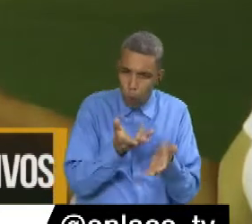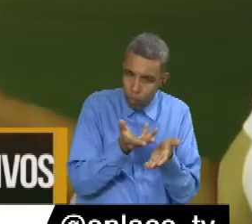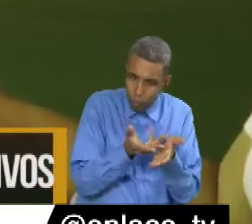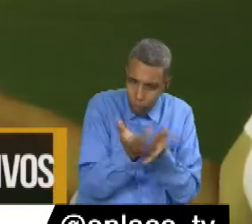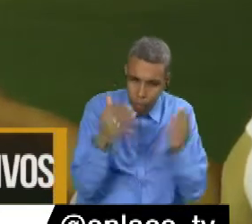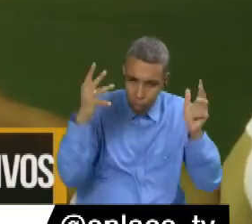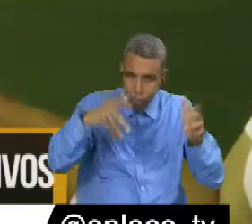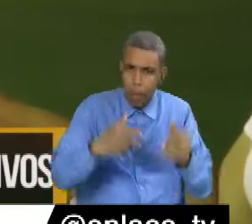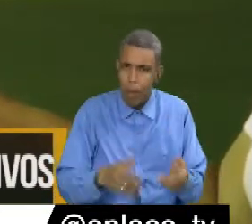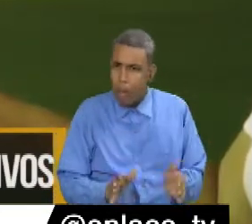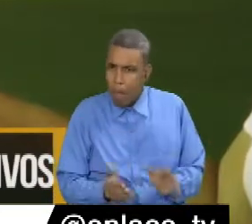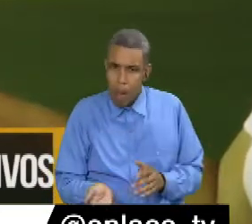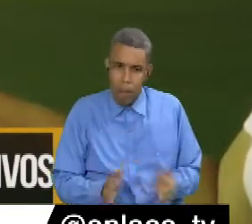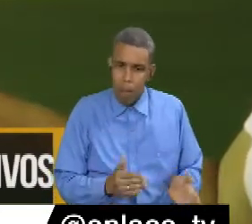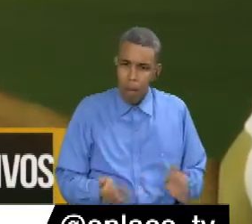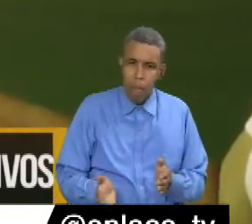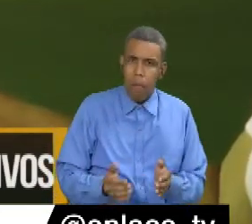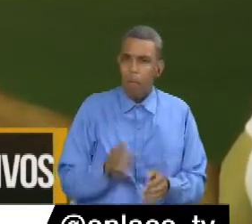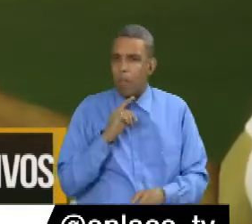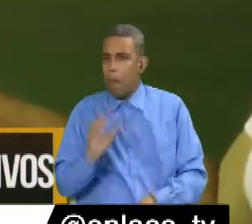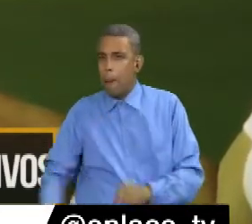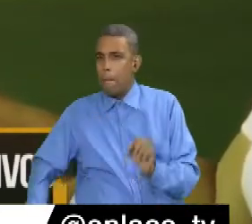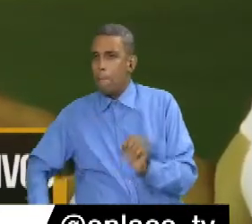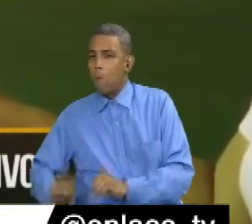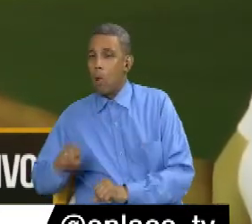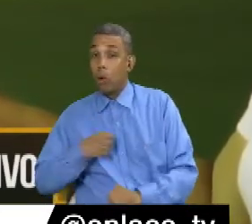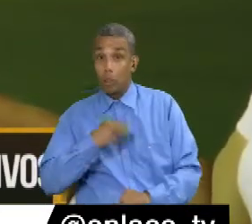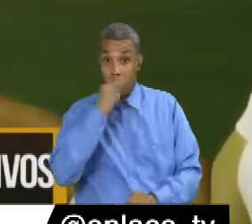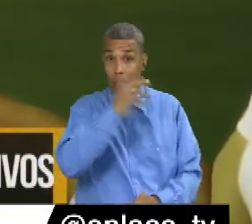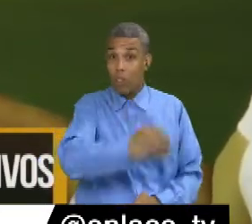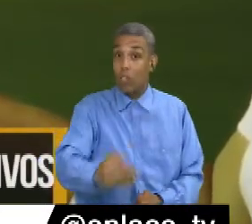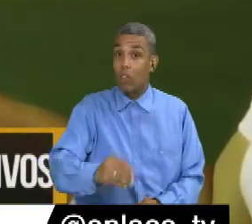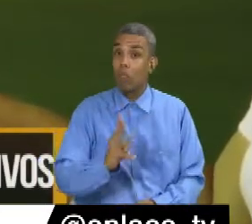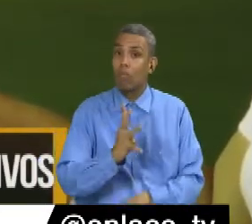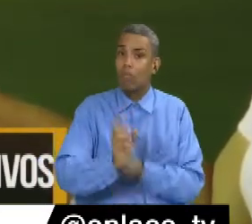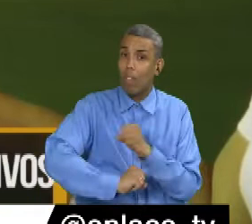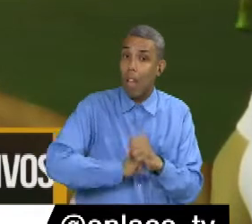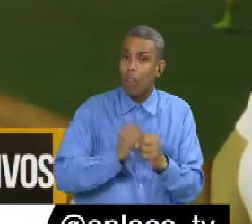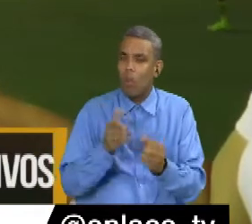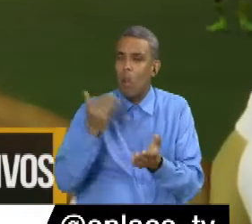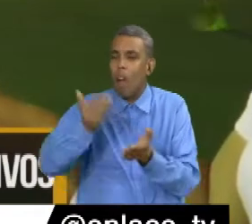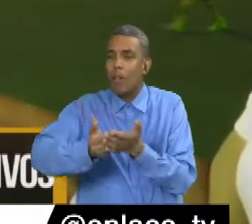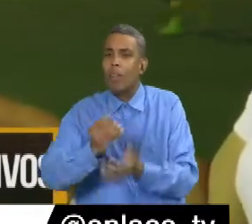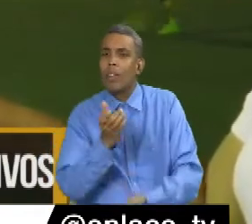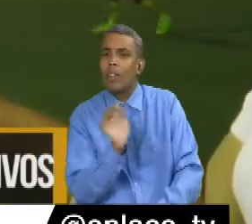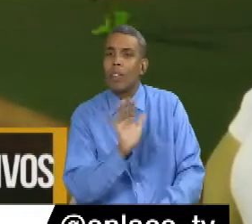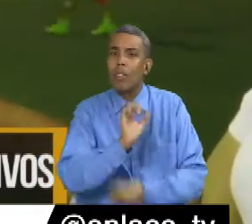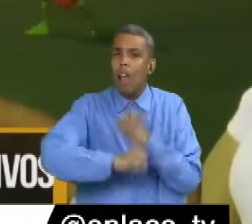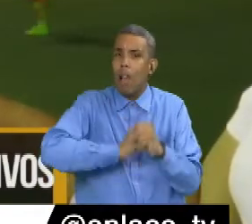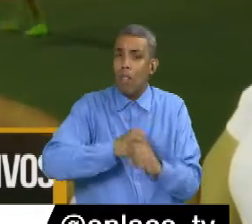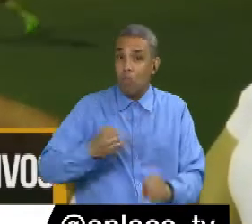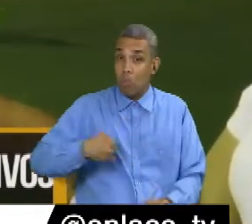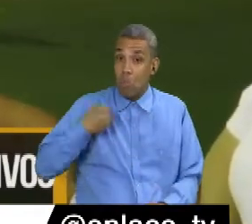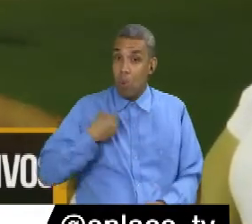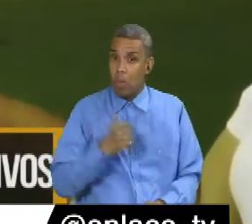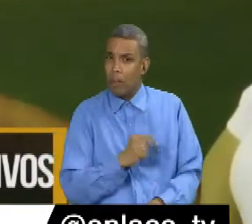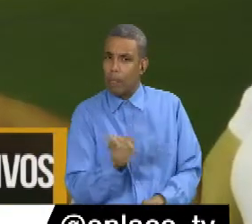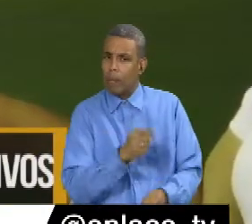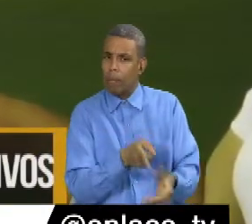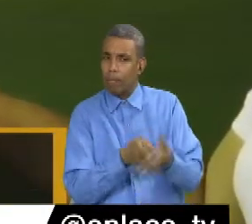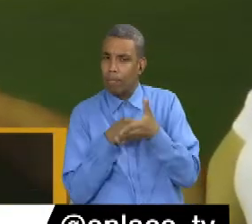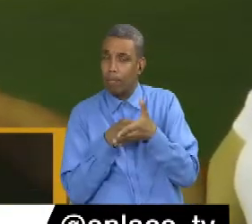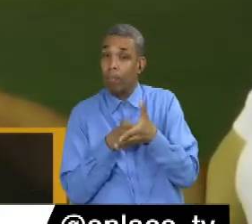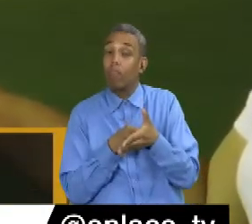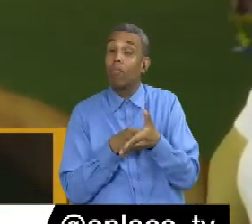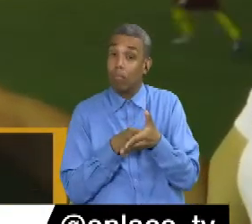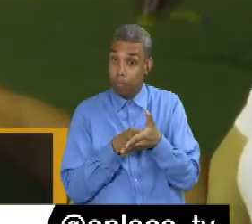balón, a pegarle un balón, y la verdad que tenemos niños desde los 3 añitos hasta los 15 años y el trabajo ha sido maravilloso ya que ha habido